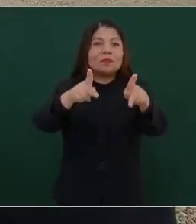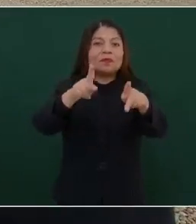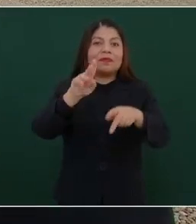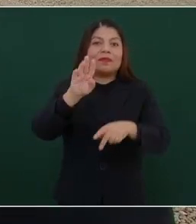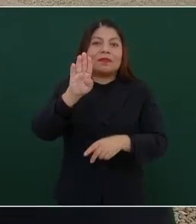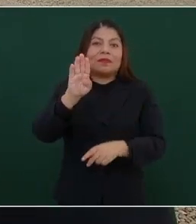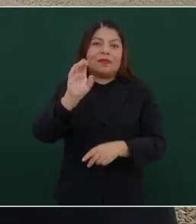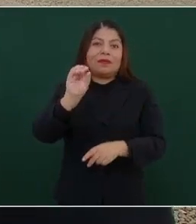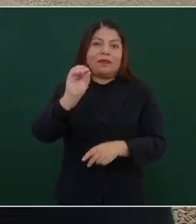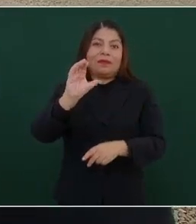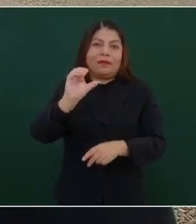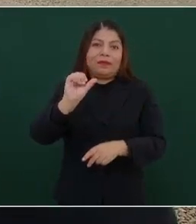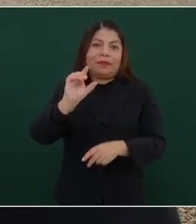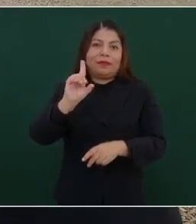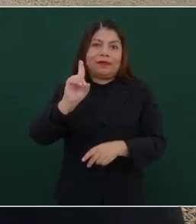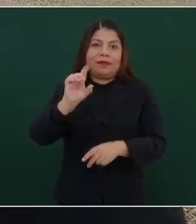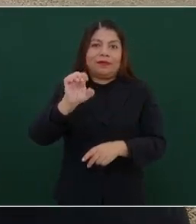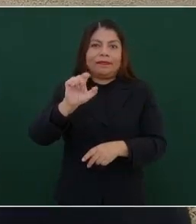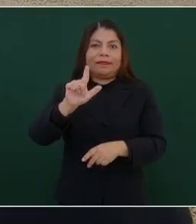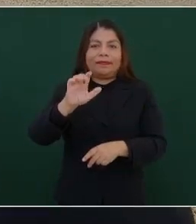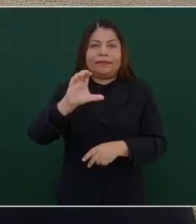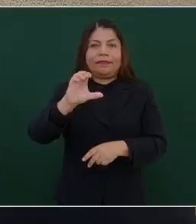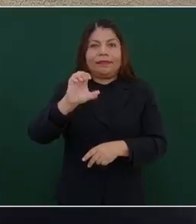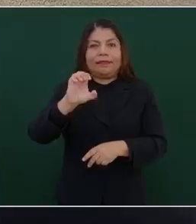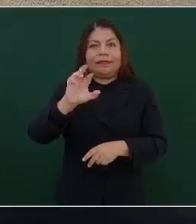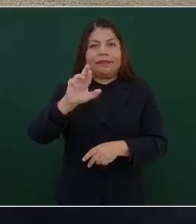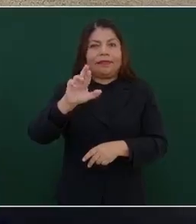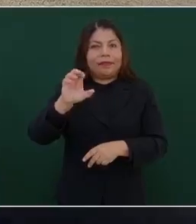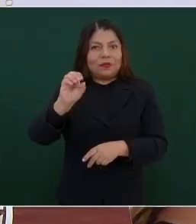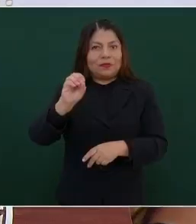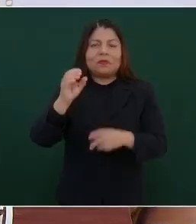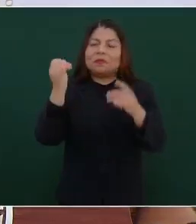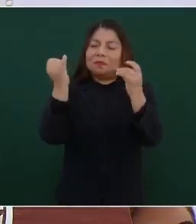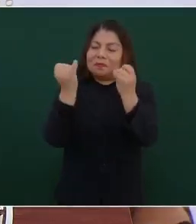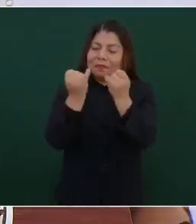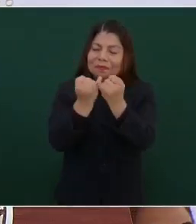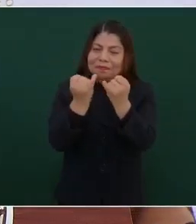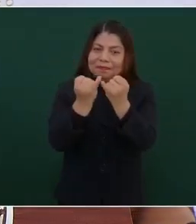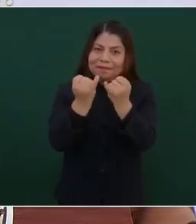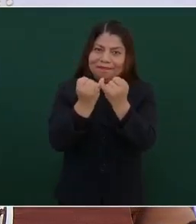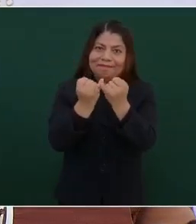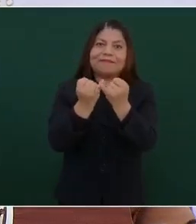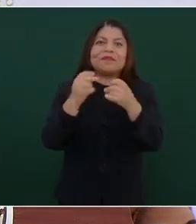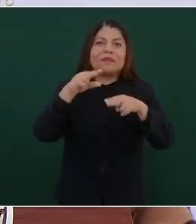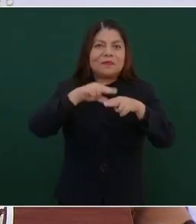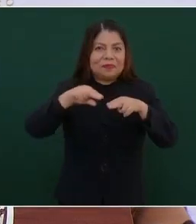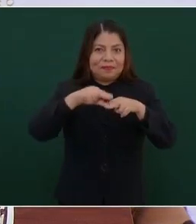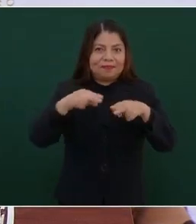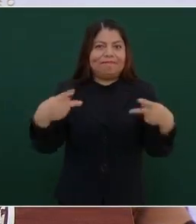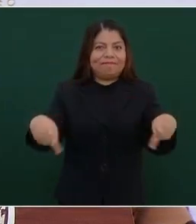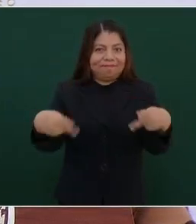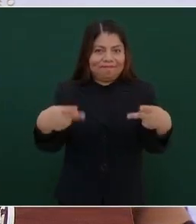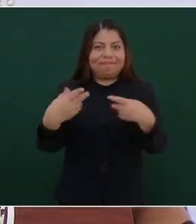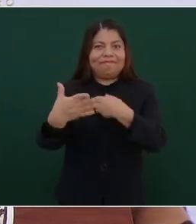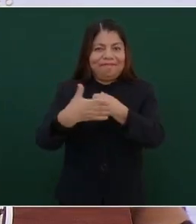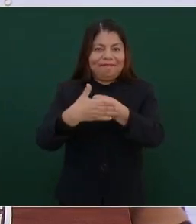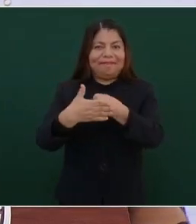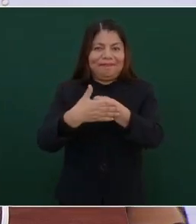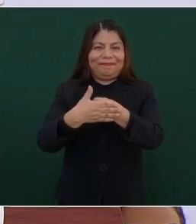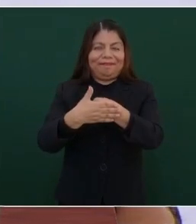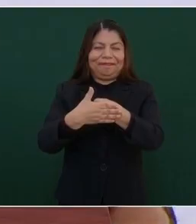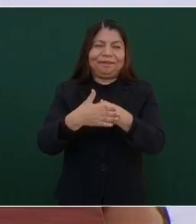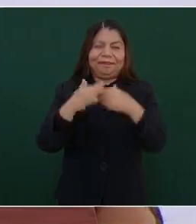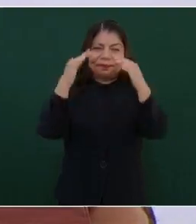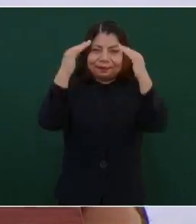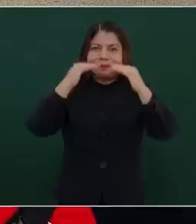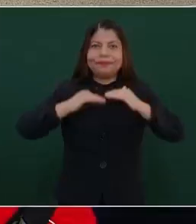vamos a empezar a vender los boletos, pero se va avanzando. En el caso de Calica,